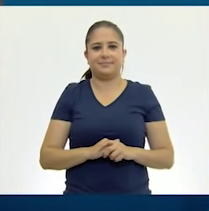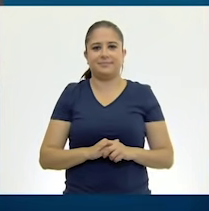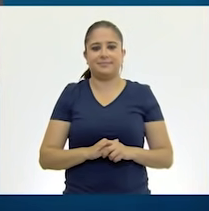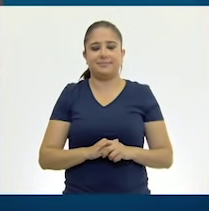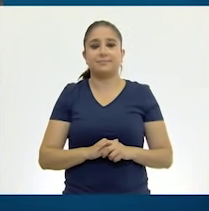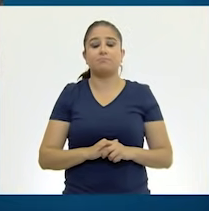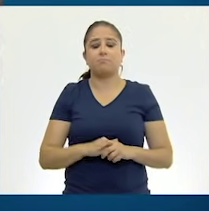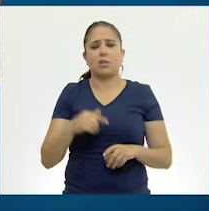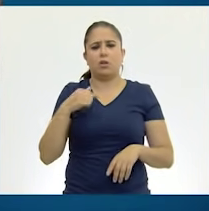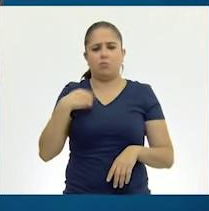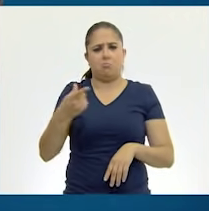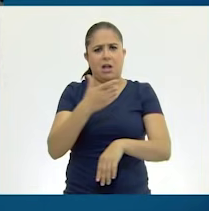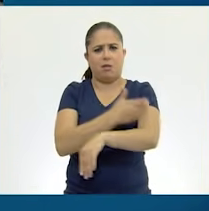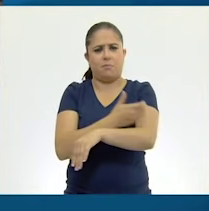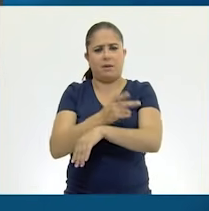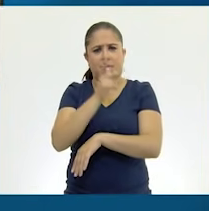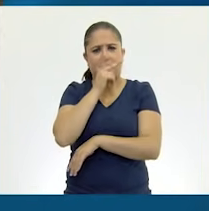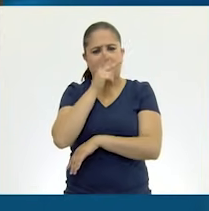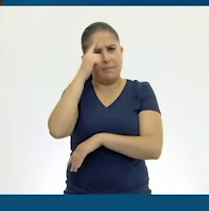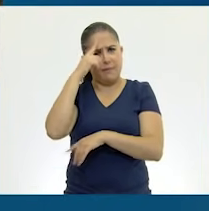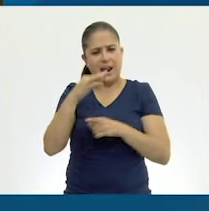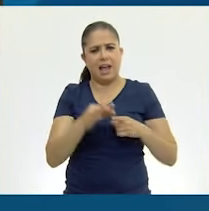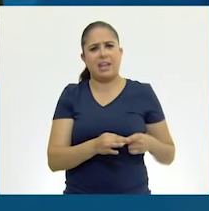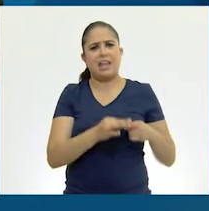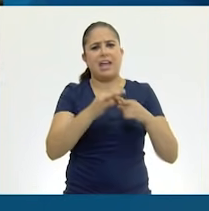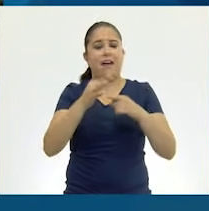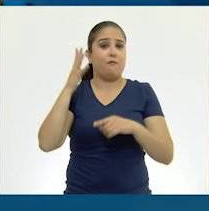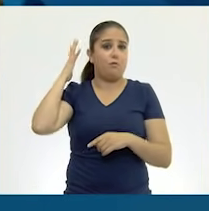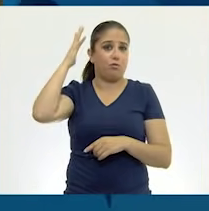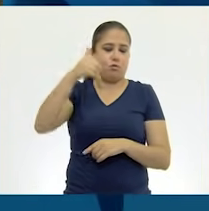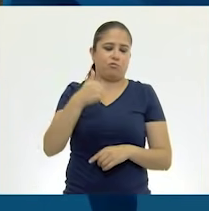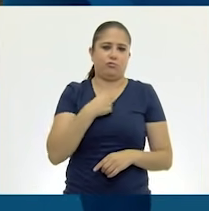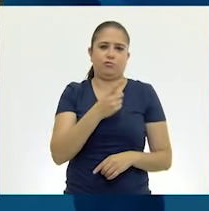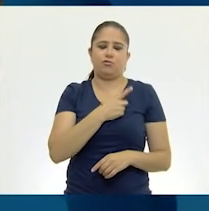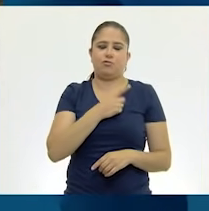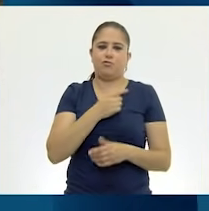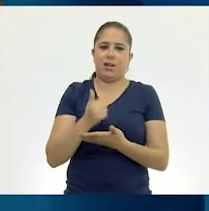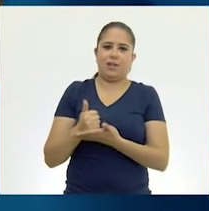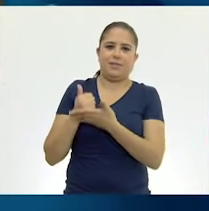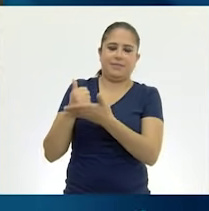Yo lo acompaño para un día poder guiarlas yo solito.